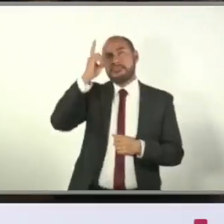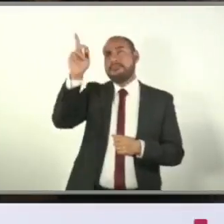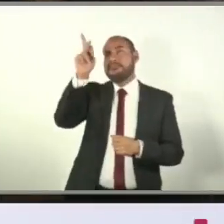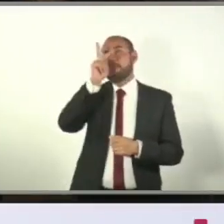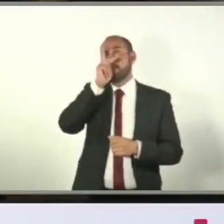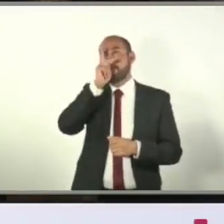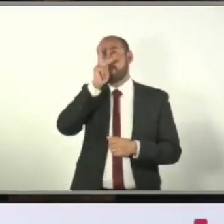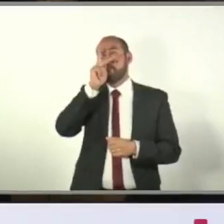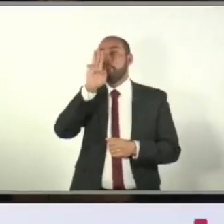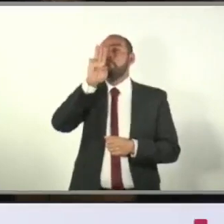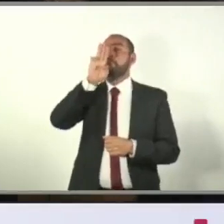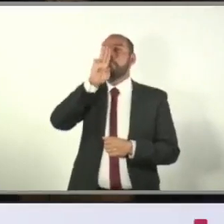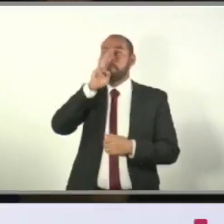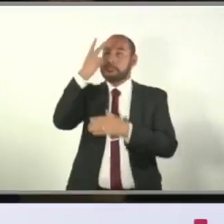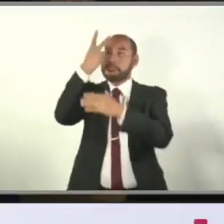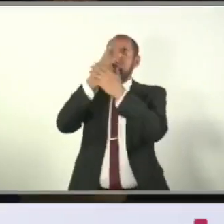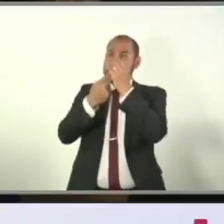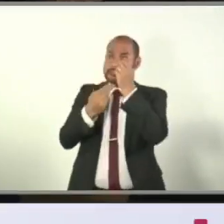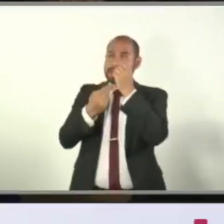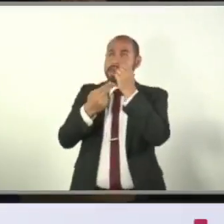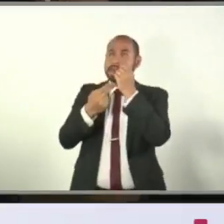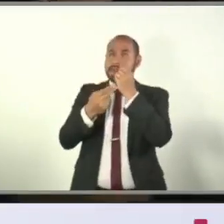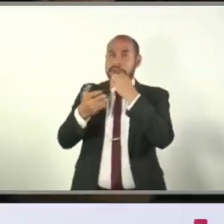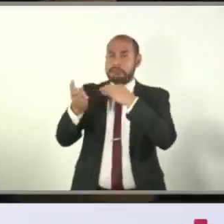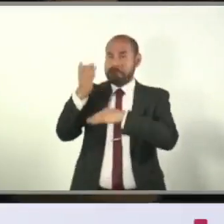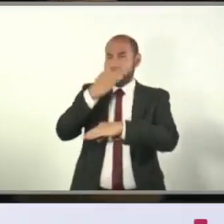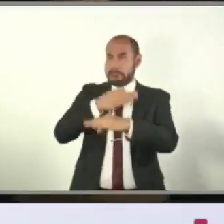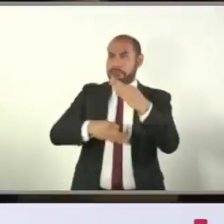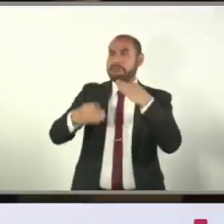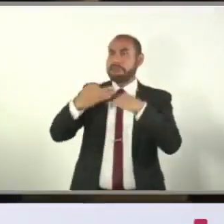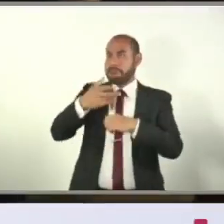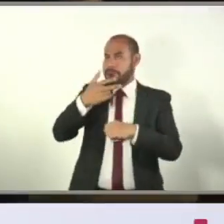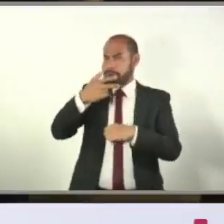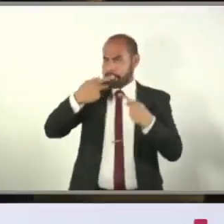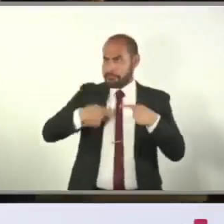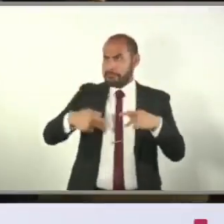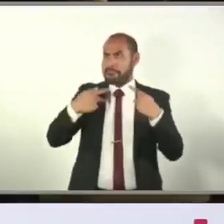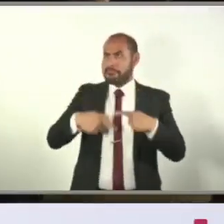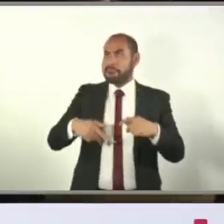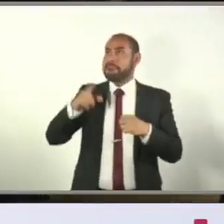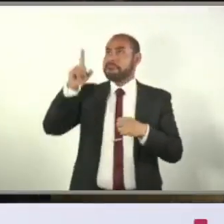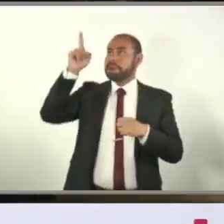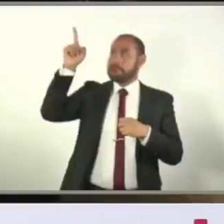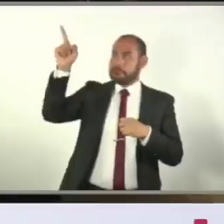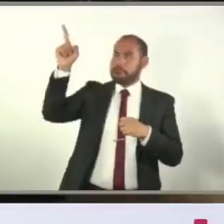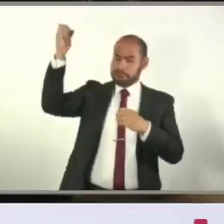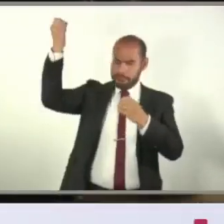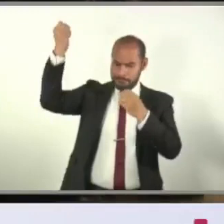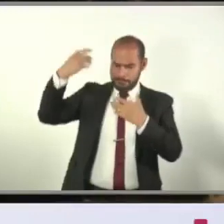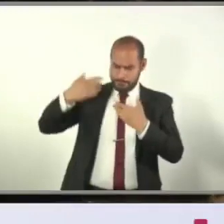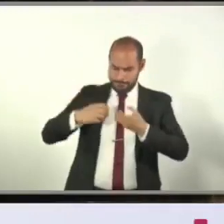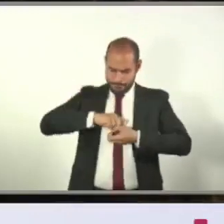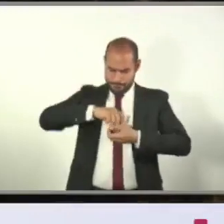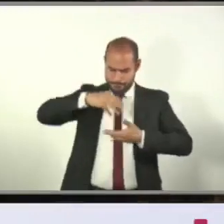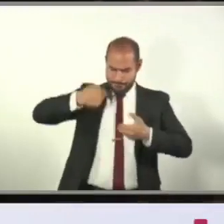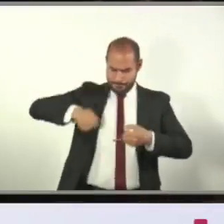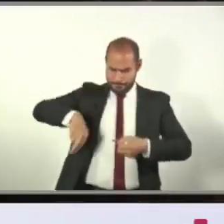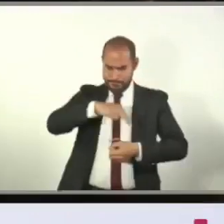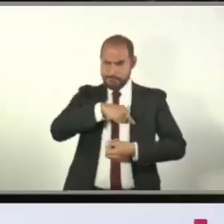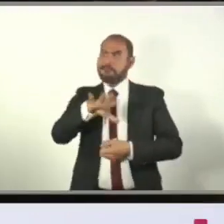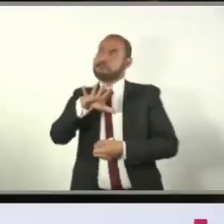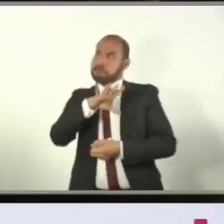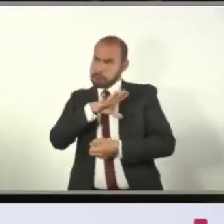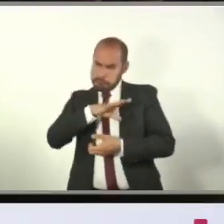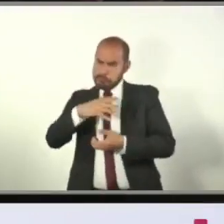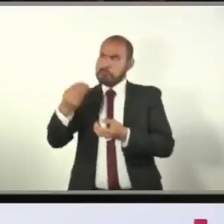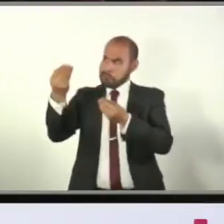Y madre de todos los dones, de quien viene cuanto somos y tenemos,